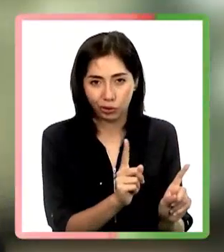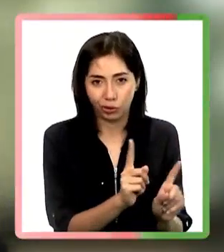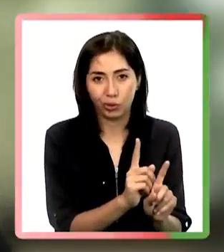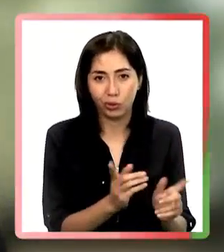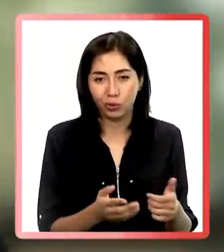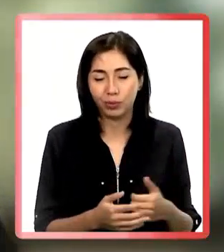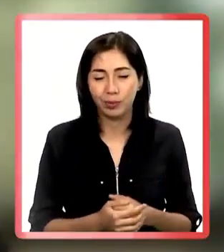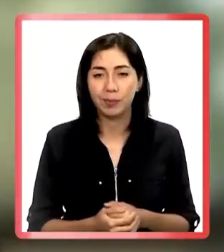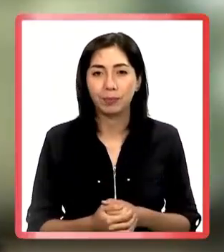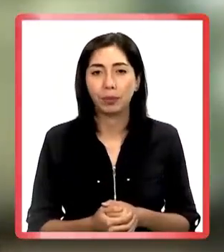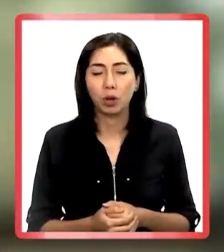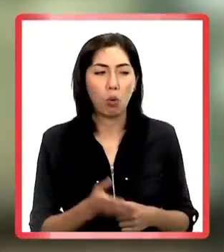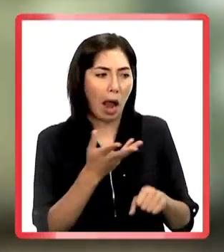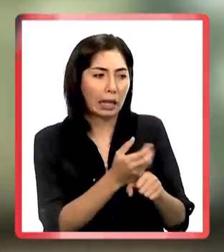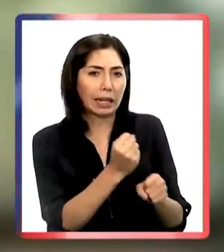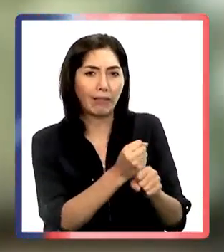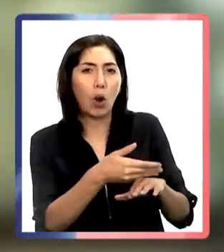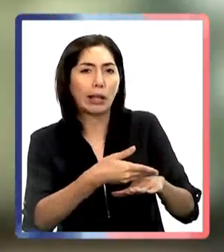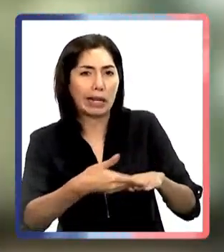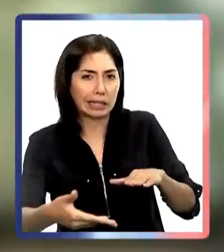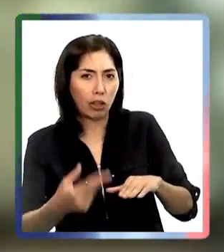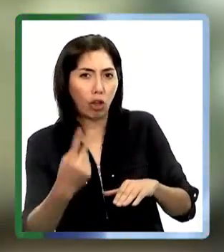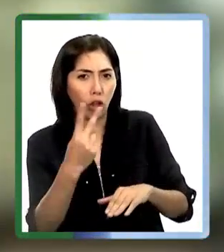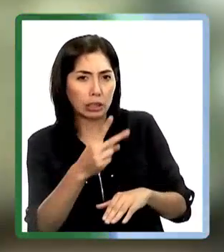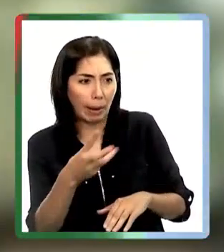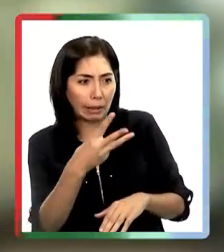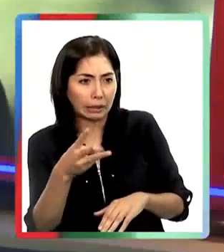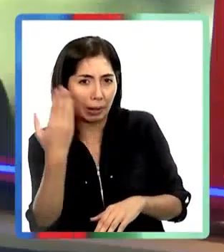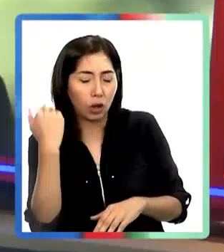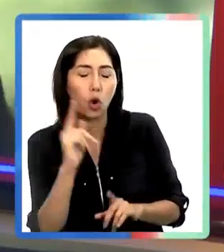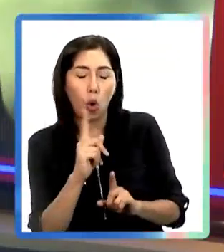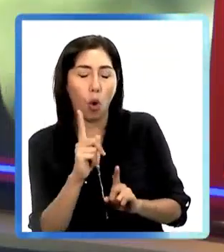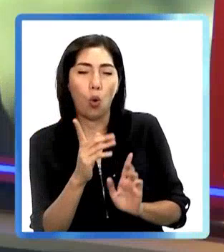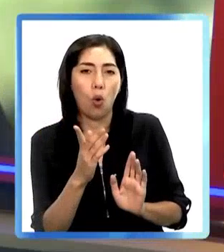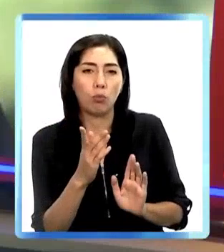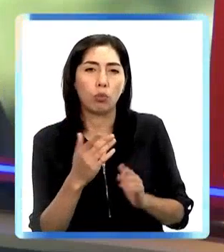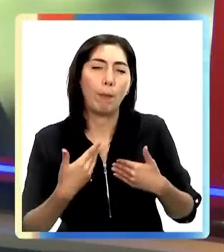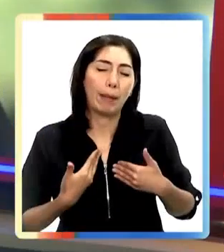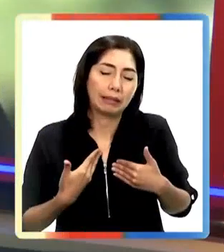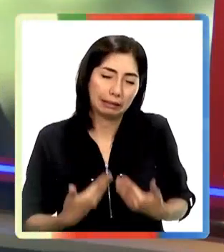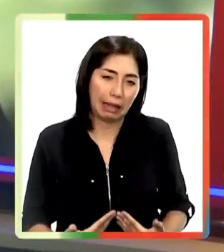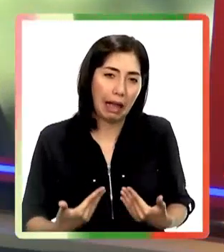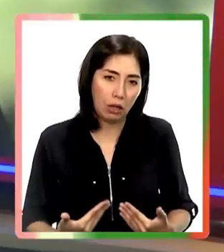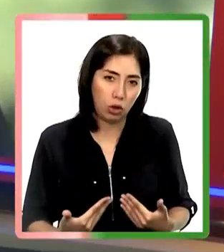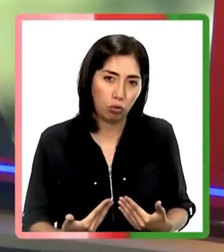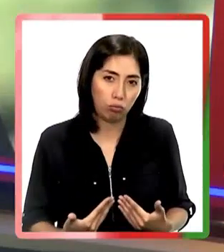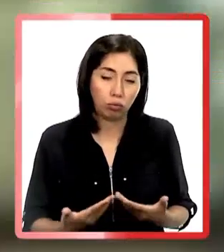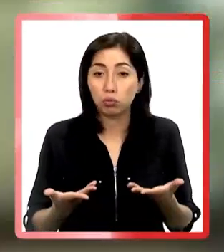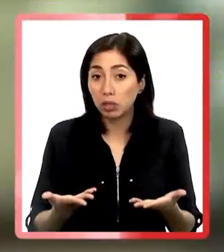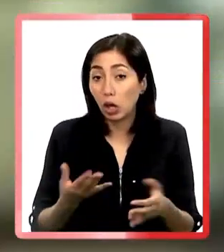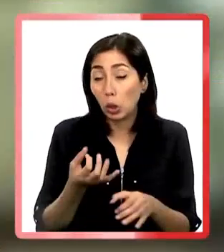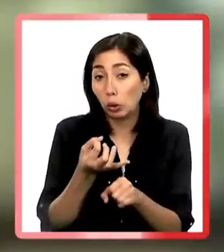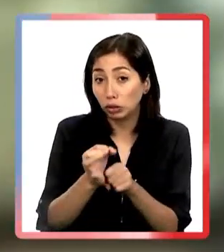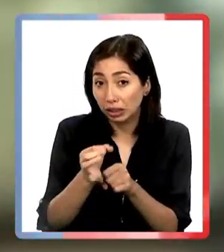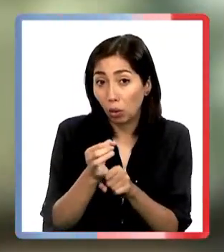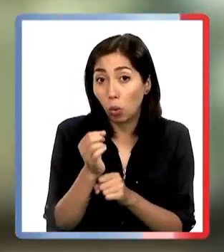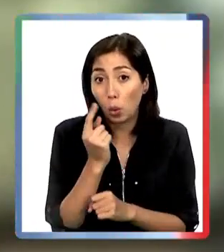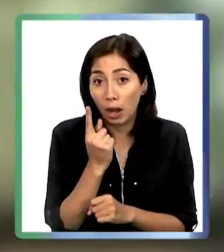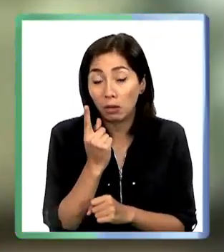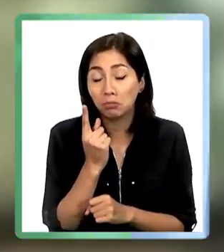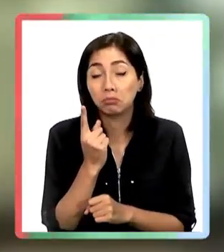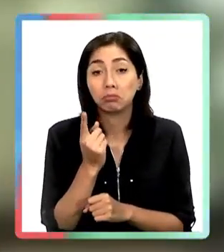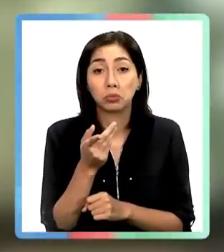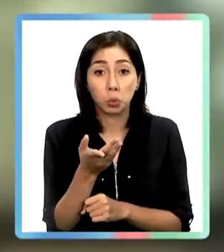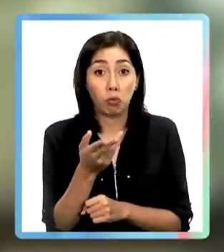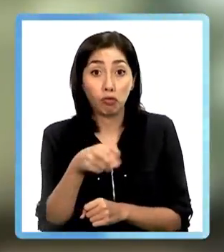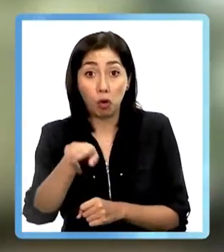que lo que quedó de 2 o 3 semanas hacia atrás va a ser mucho más agotador, va a ser mucho más pesado. Entonces, la recomendación